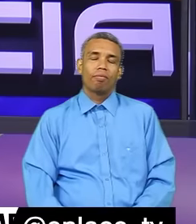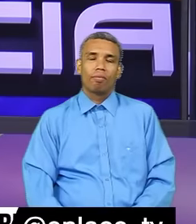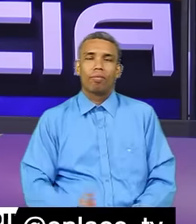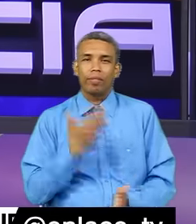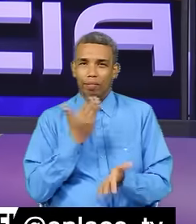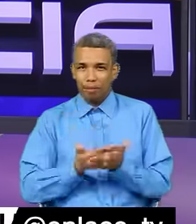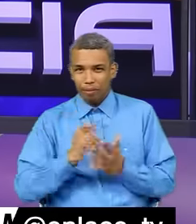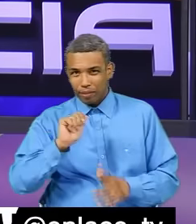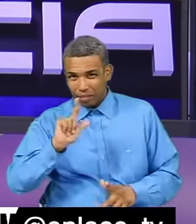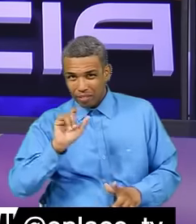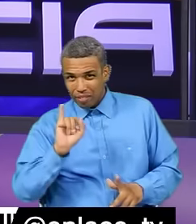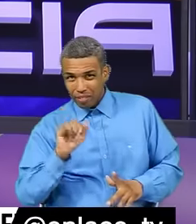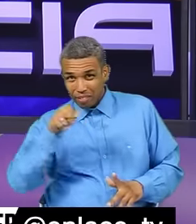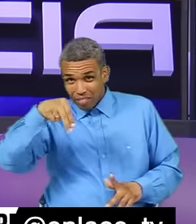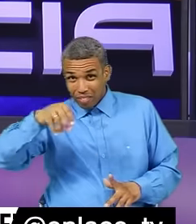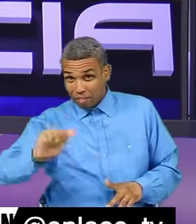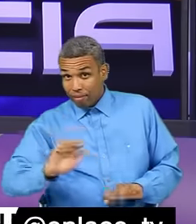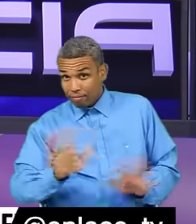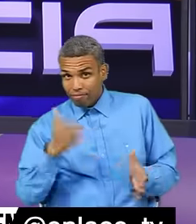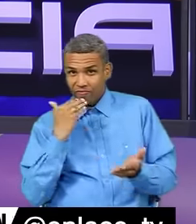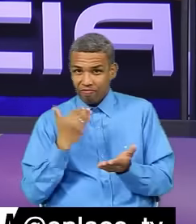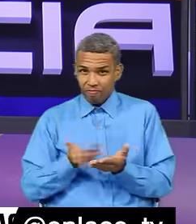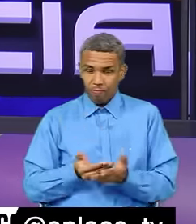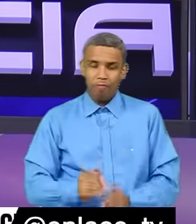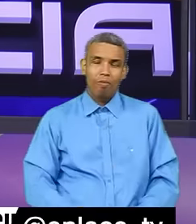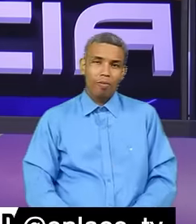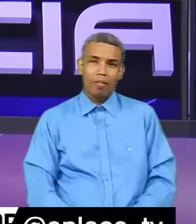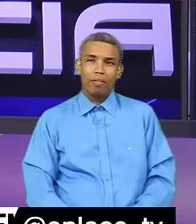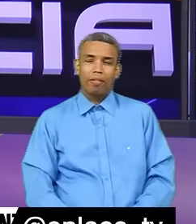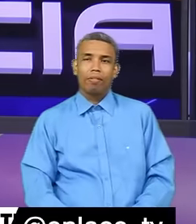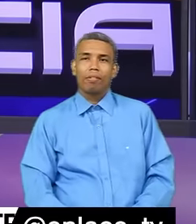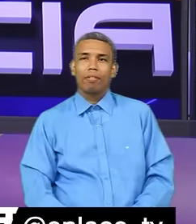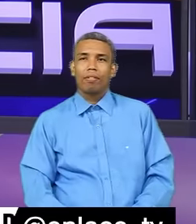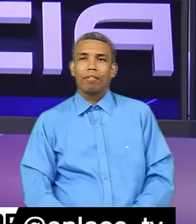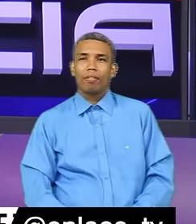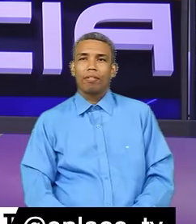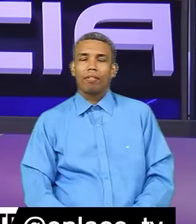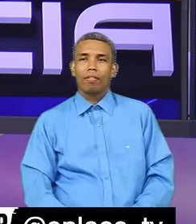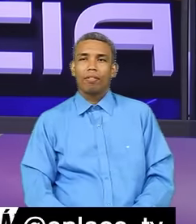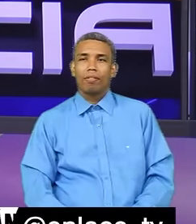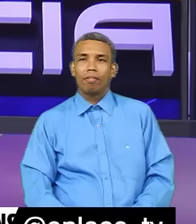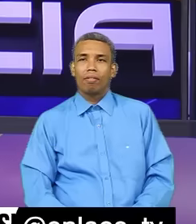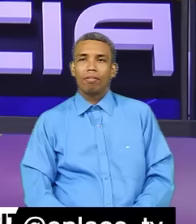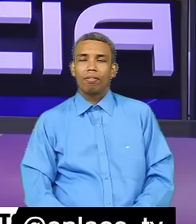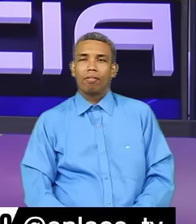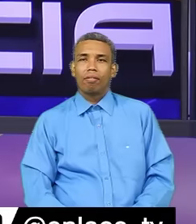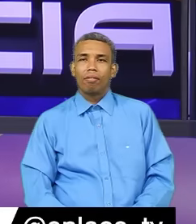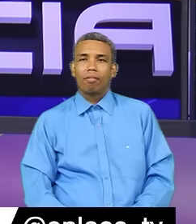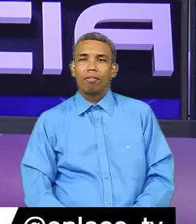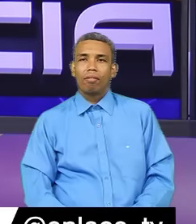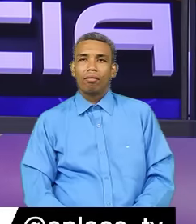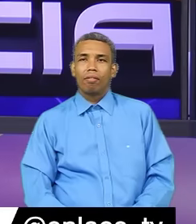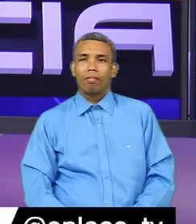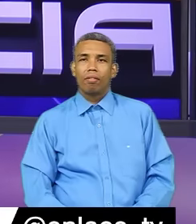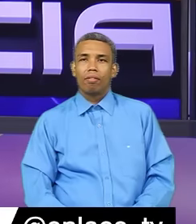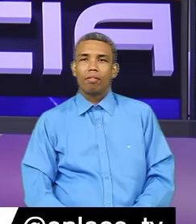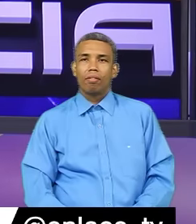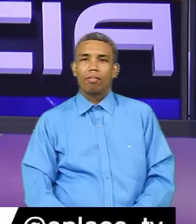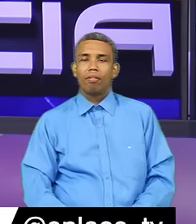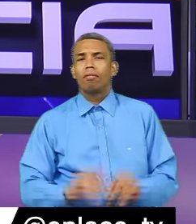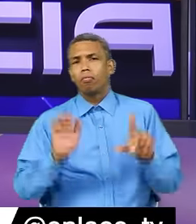Gracias, Lina, y por supuesto quedamos atentos a todo el desarrollo de esta actividad del día de hoy tan importante para nuestro país. Enlace Noticias,